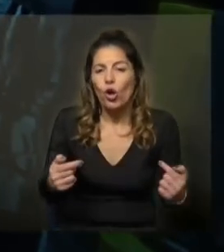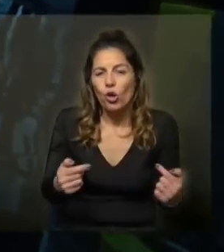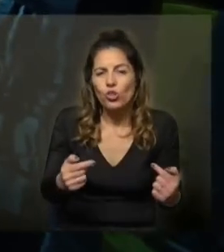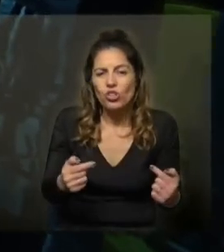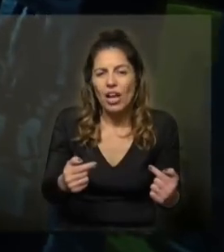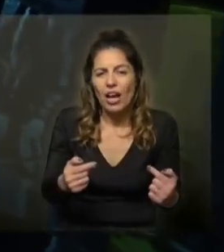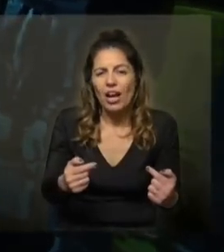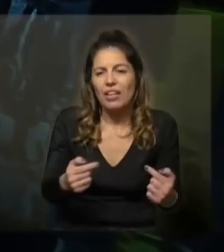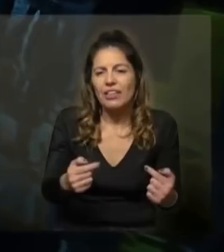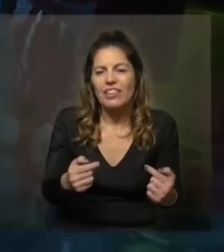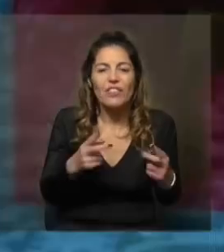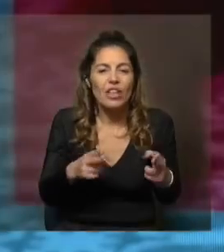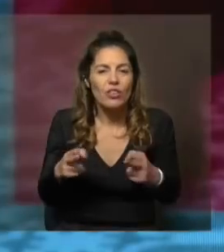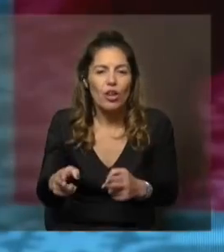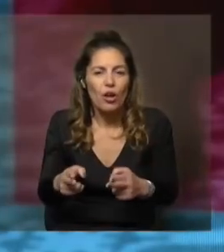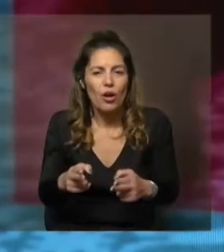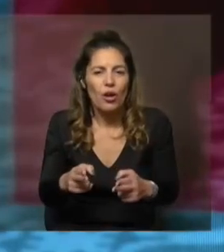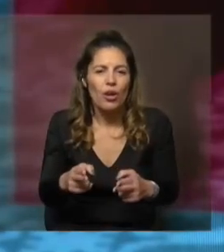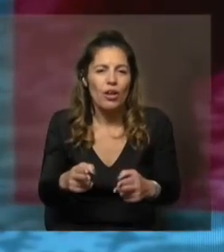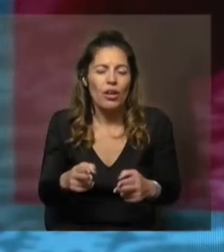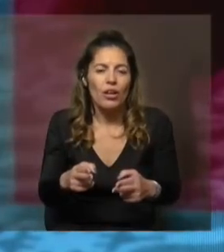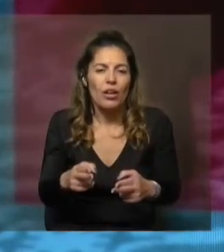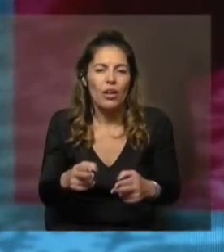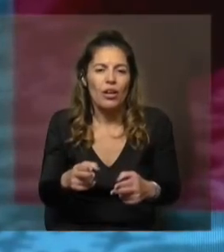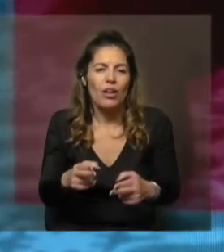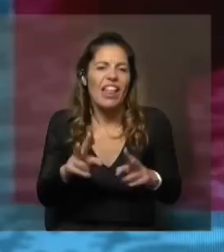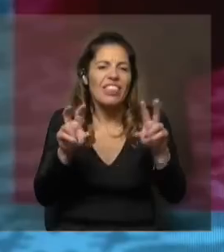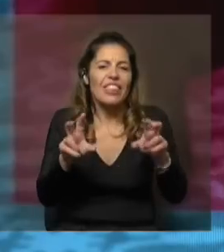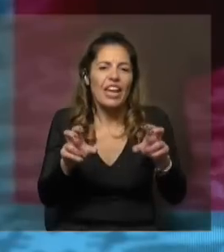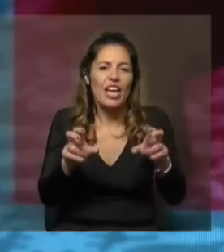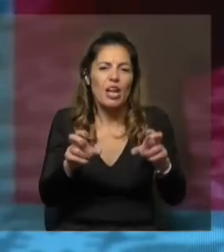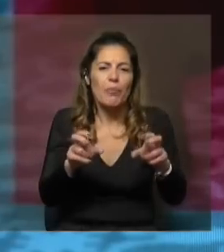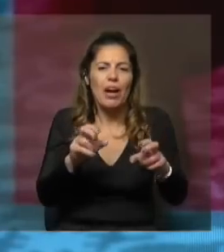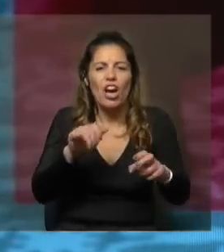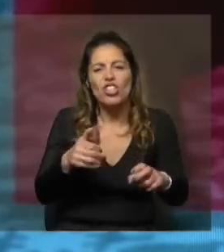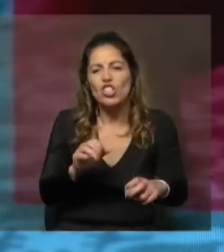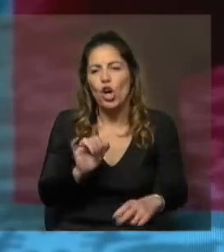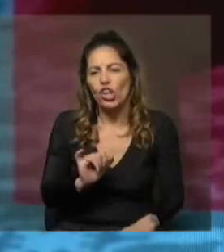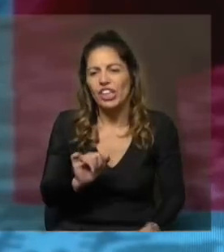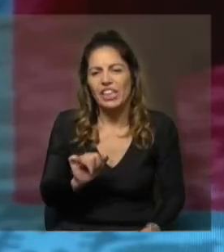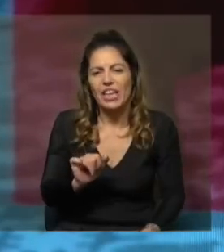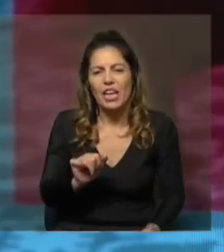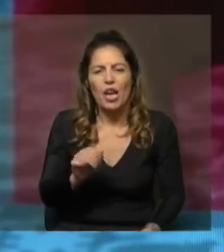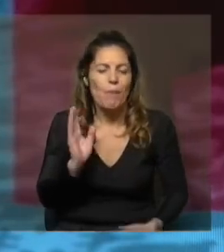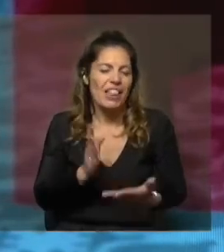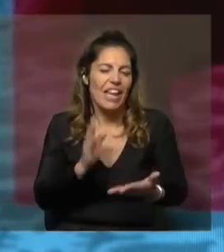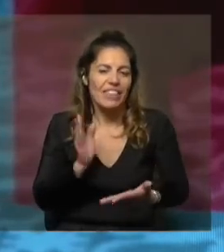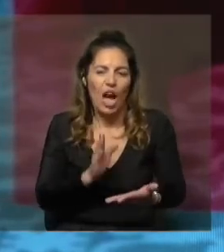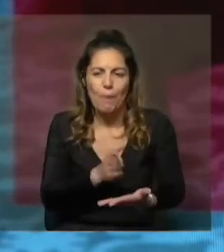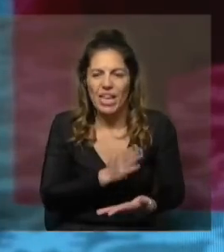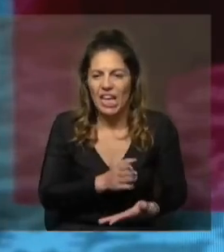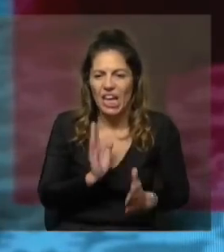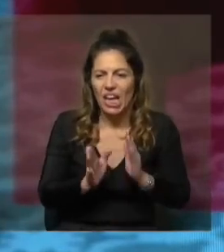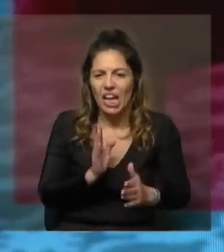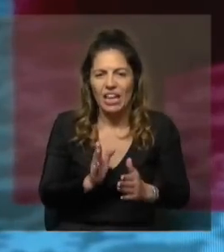por ejemplo no era tampoco temas como el Johnny maltratame es mi hombre todo eso